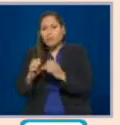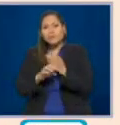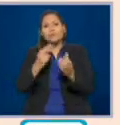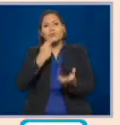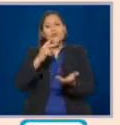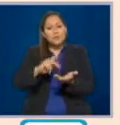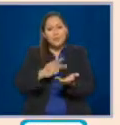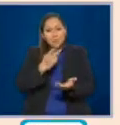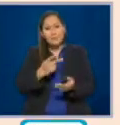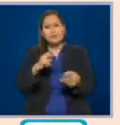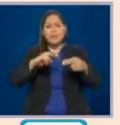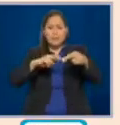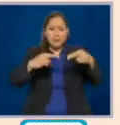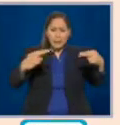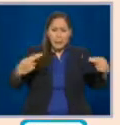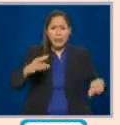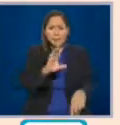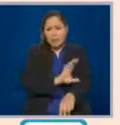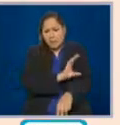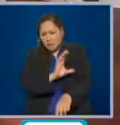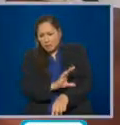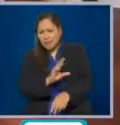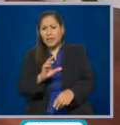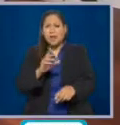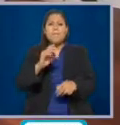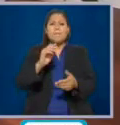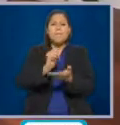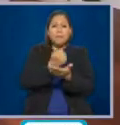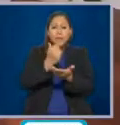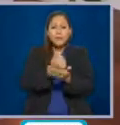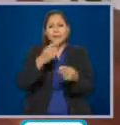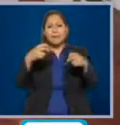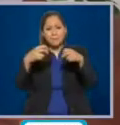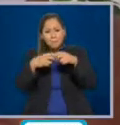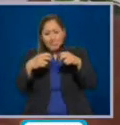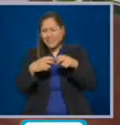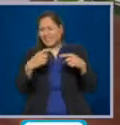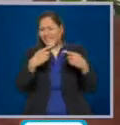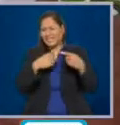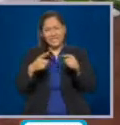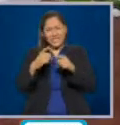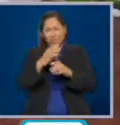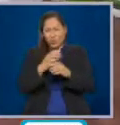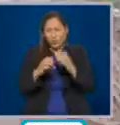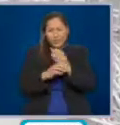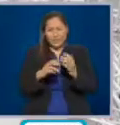canaletas de cable, de electricidad, ¿no? Botellas de plástico. Entonces es